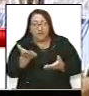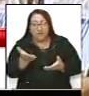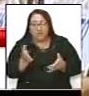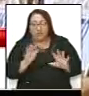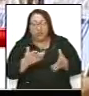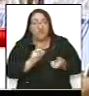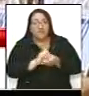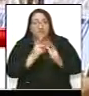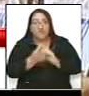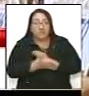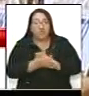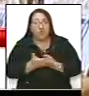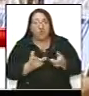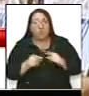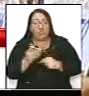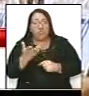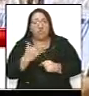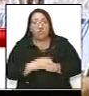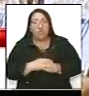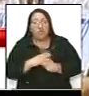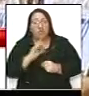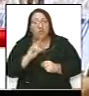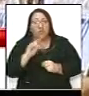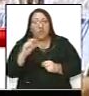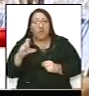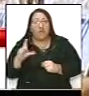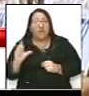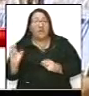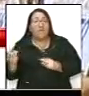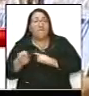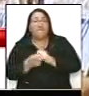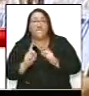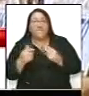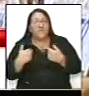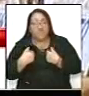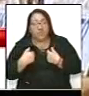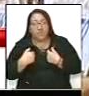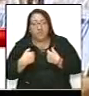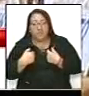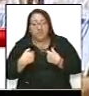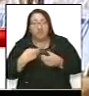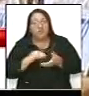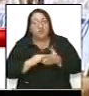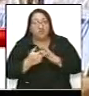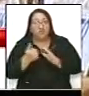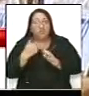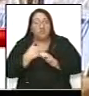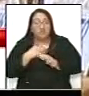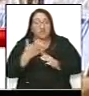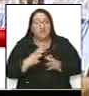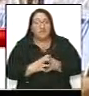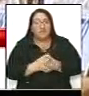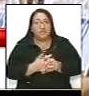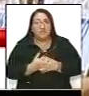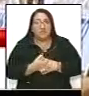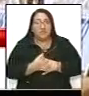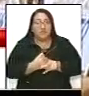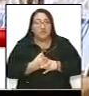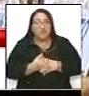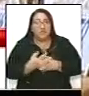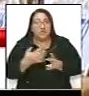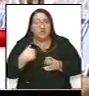hay un reemplazo. Y cuando pide a la UGEL el reemplazo, tampoco tiene. Entonces, me parece que estamos en un